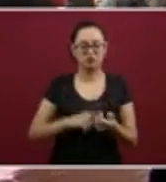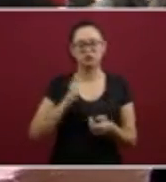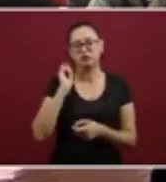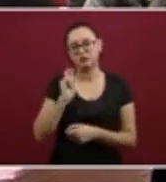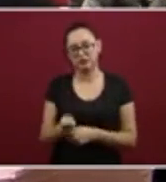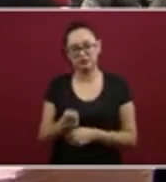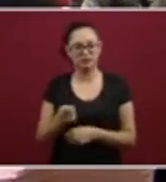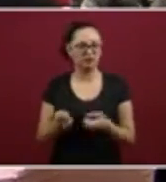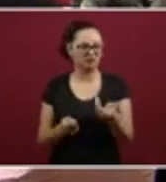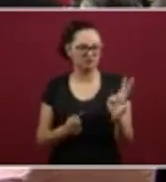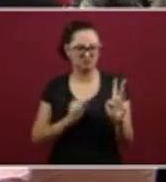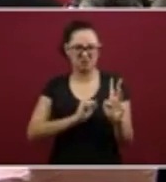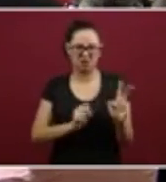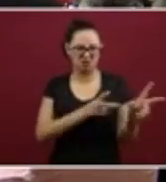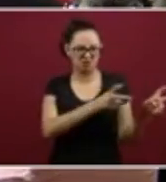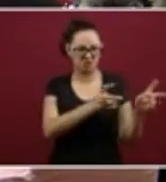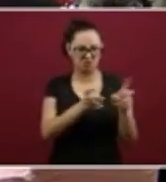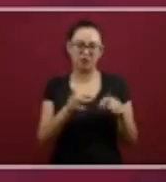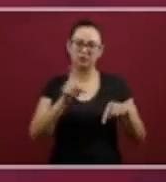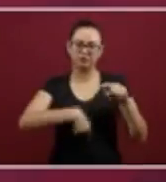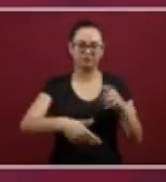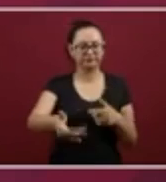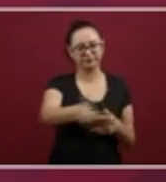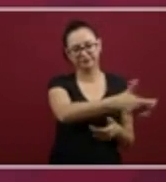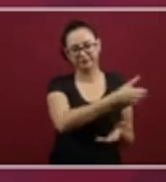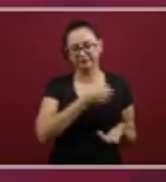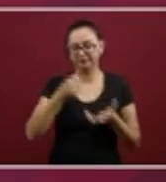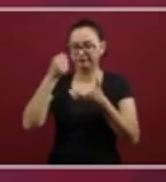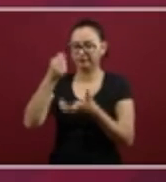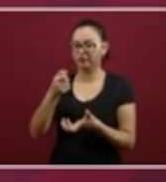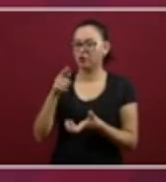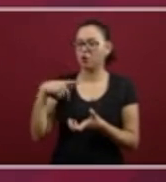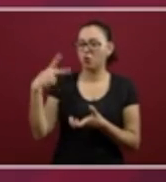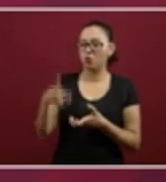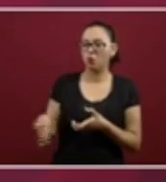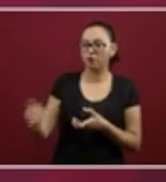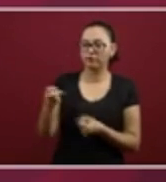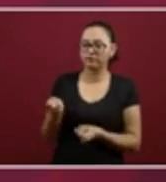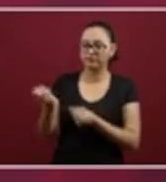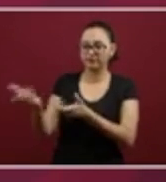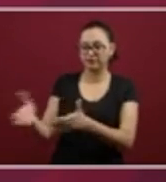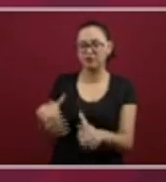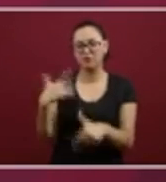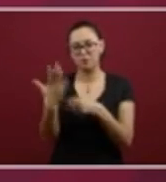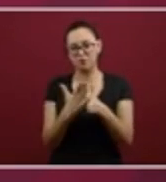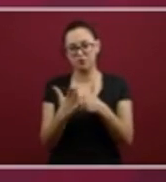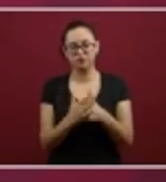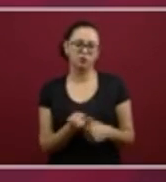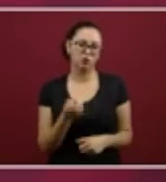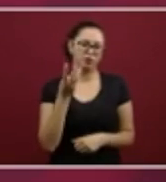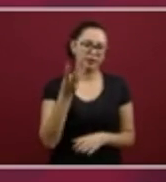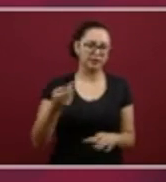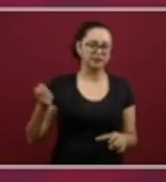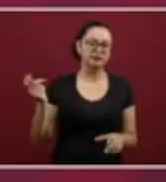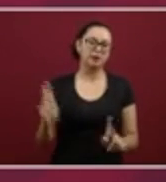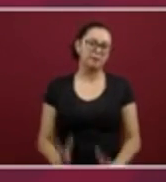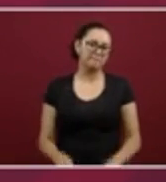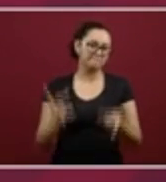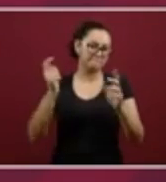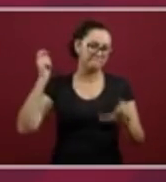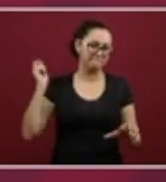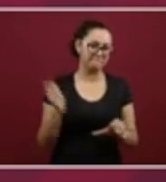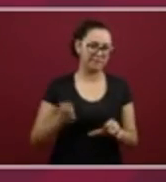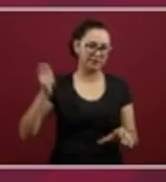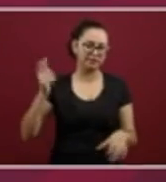robado, es que vamos a presentar las tres próximas subastas que realizaremos.